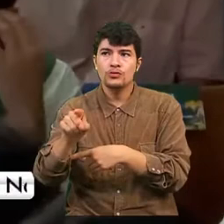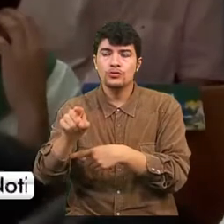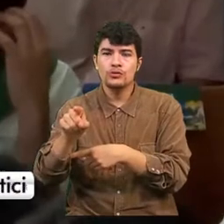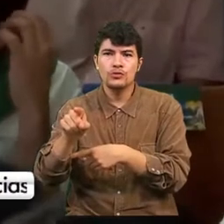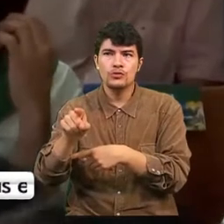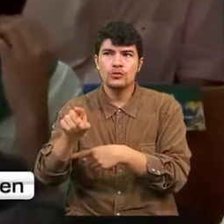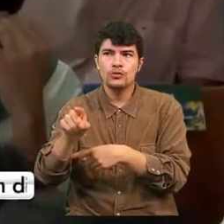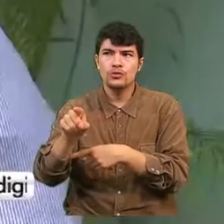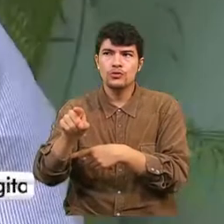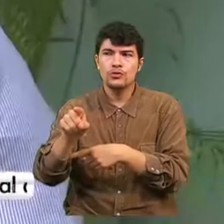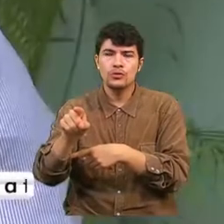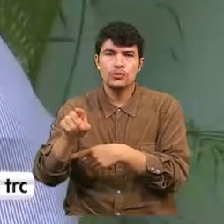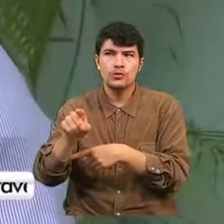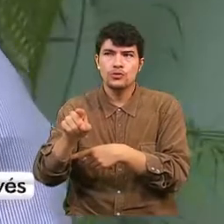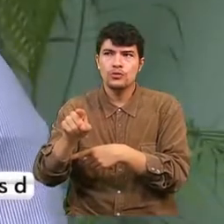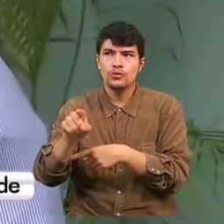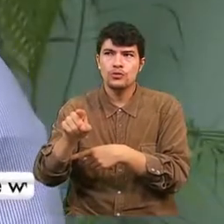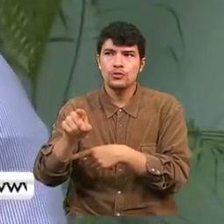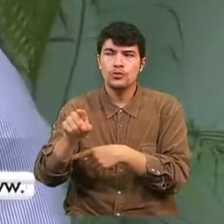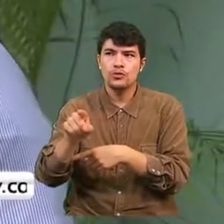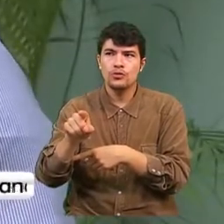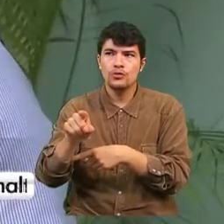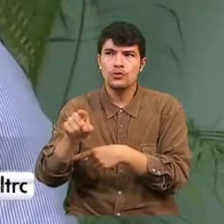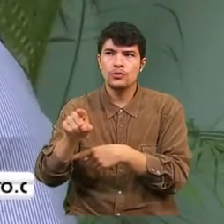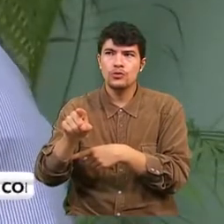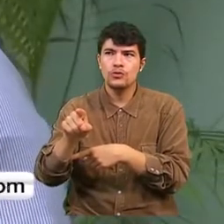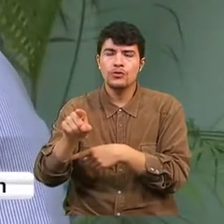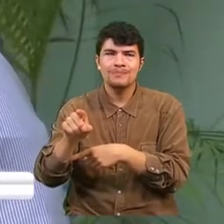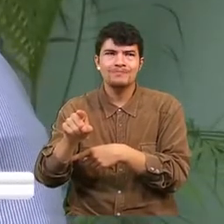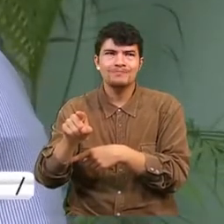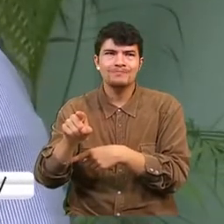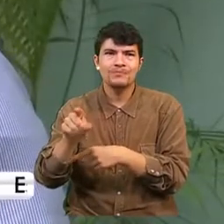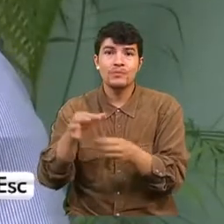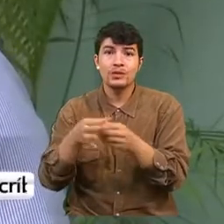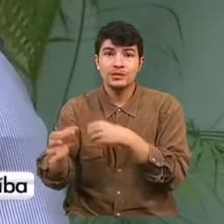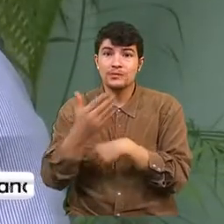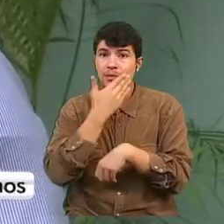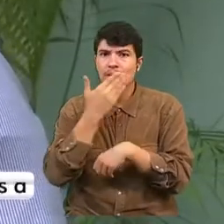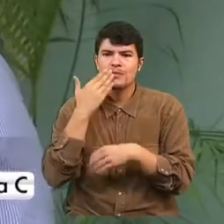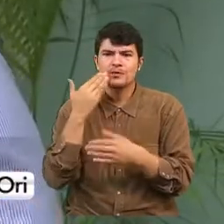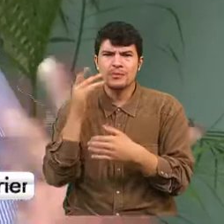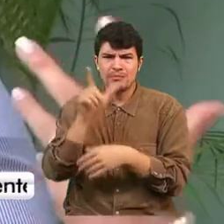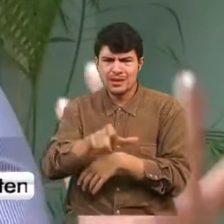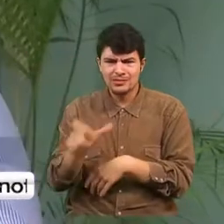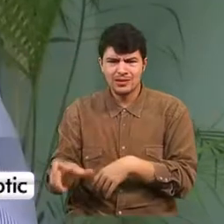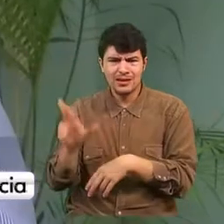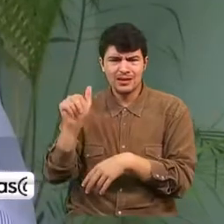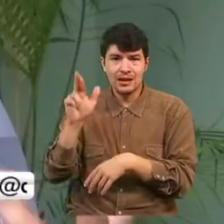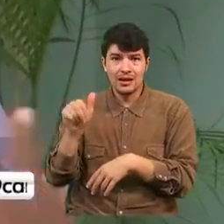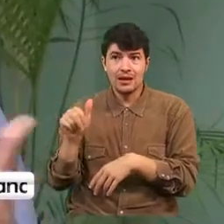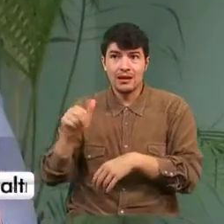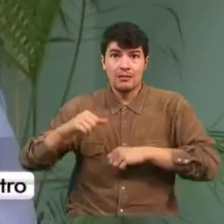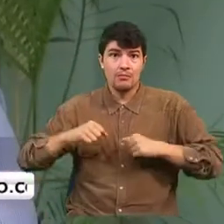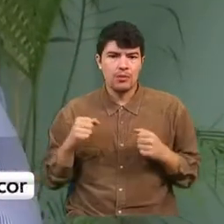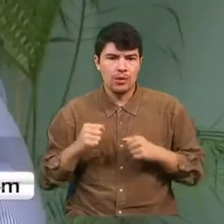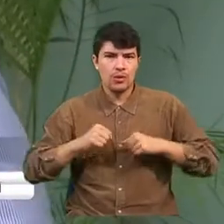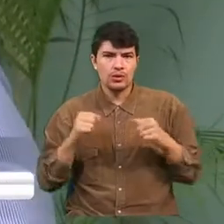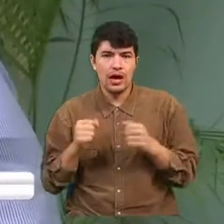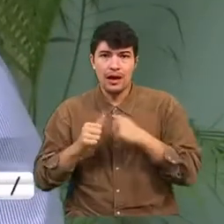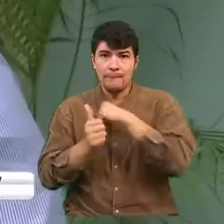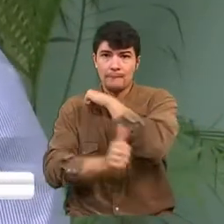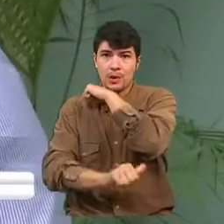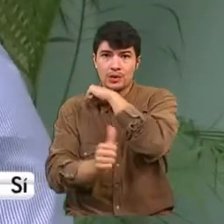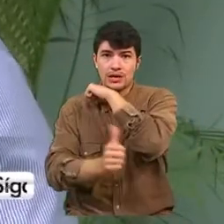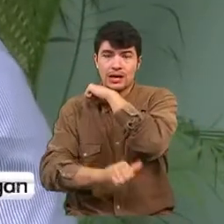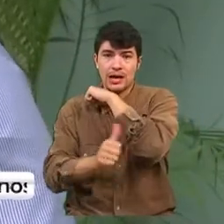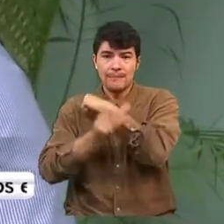las autoridades. Actualmente nos está afectando un fenómeno, y es que de Bogotá y de Boyacá